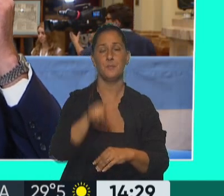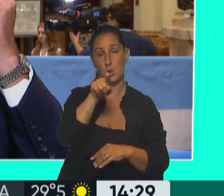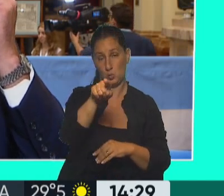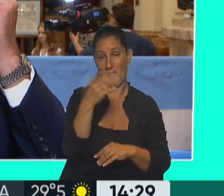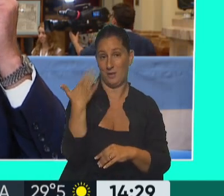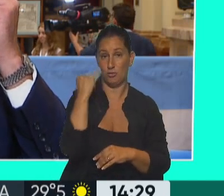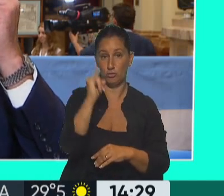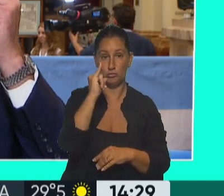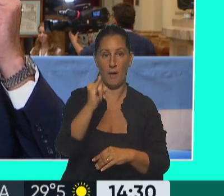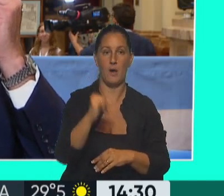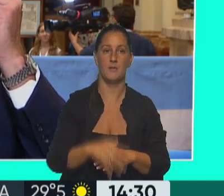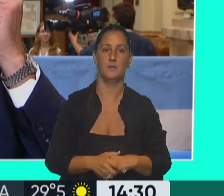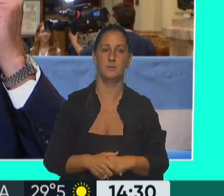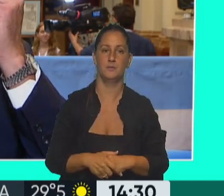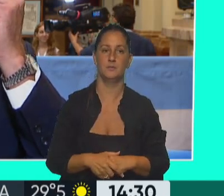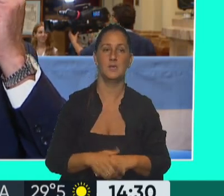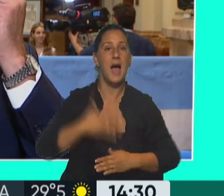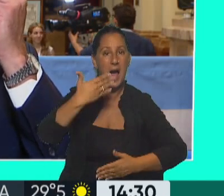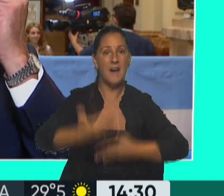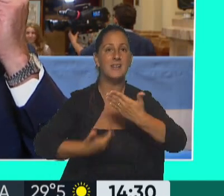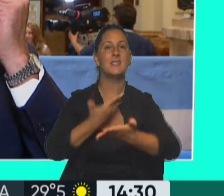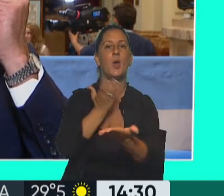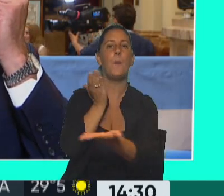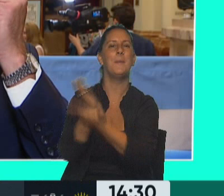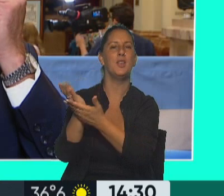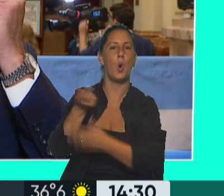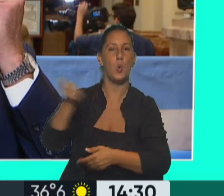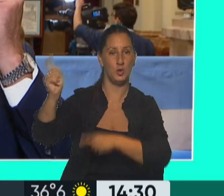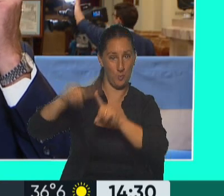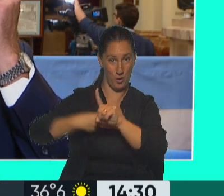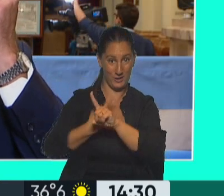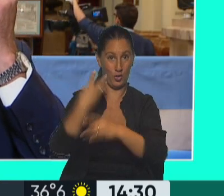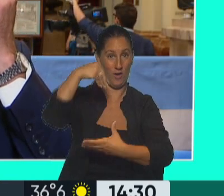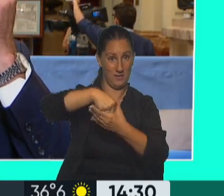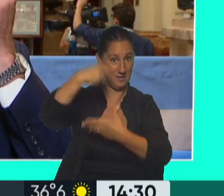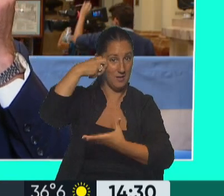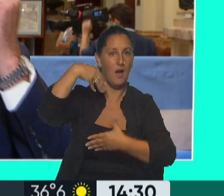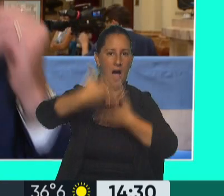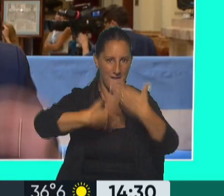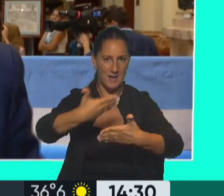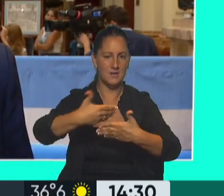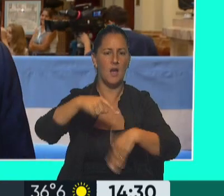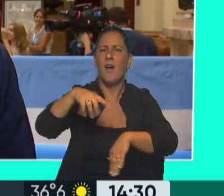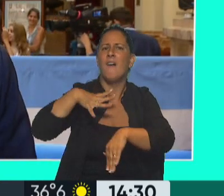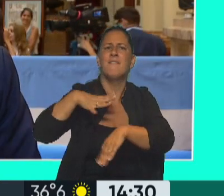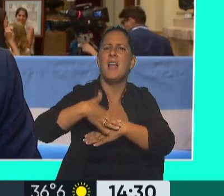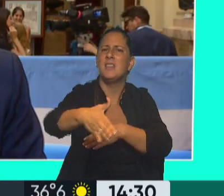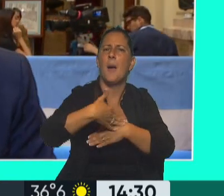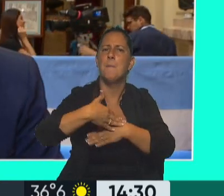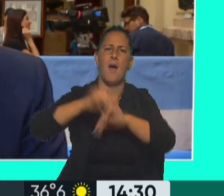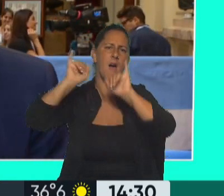recién planteaba que está avanzando el pedido de juicio político en el Congreso de la Nación. ¿Qué resta de ahora en más? Va a ser, A